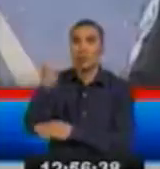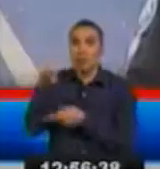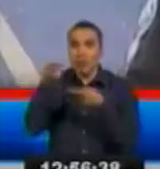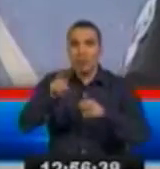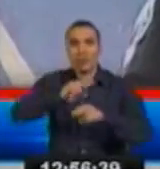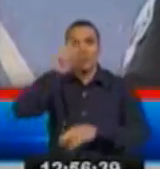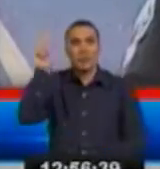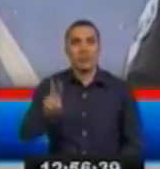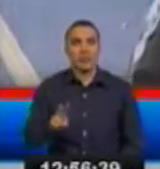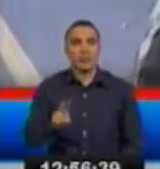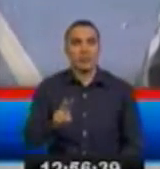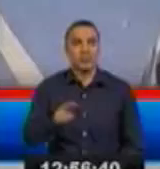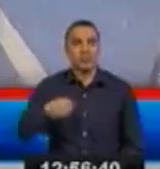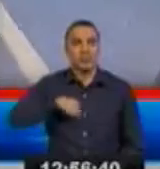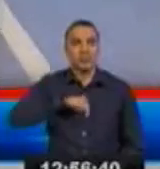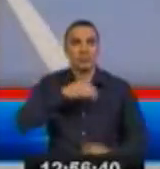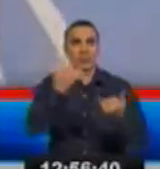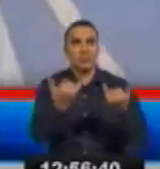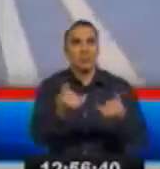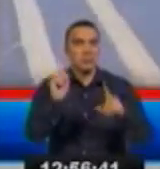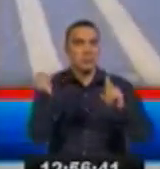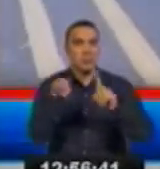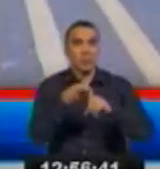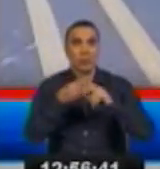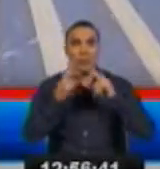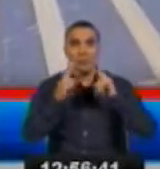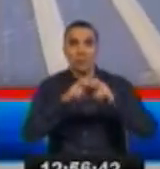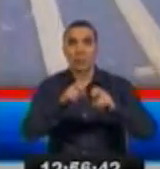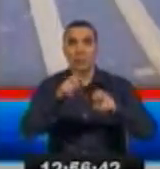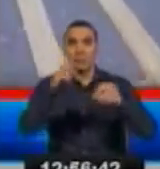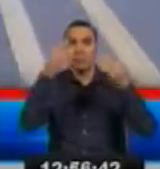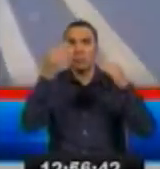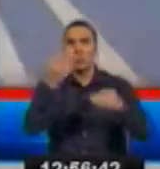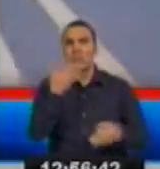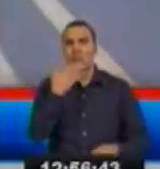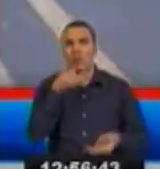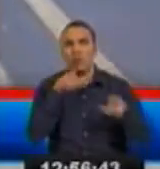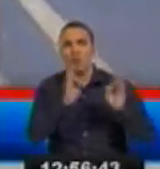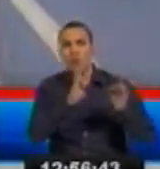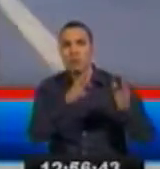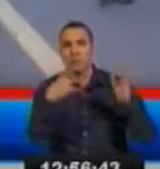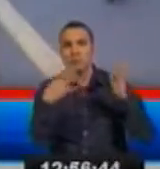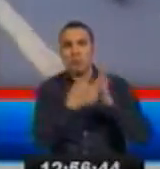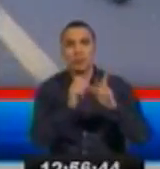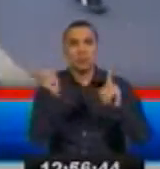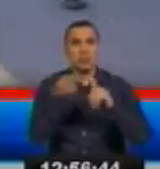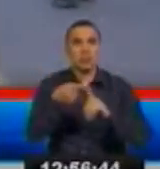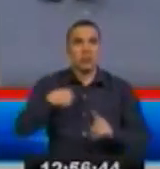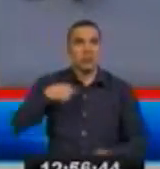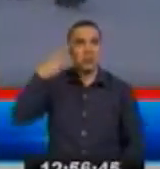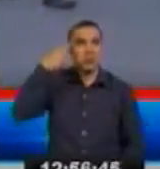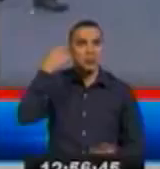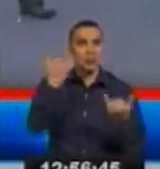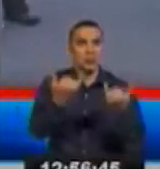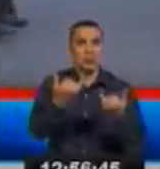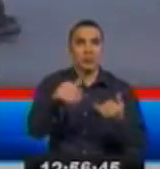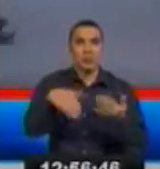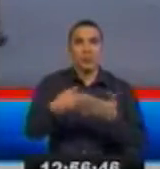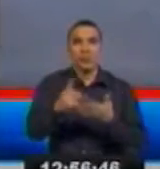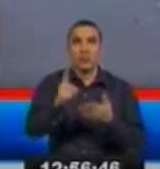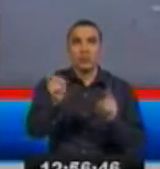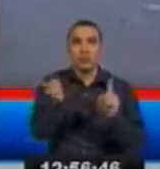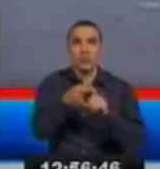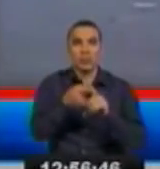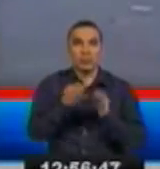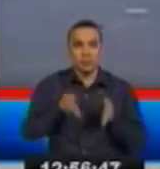estamos determinando en primeras distancias una tipología mencionamos que recurre a una pérdida